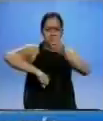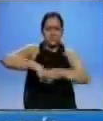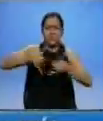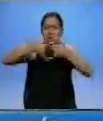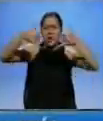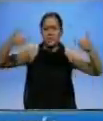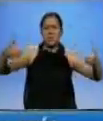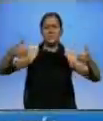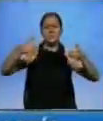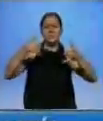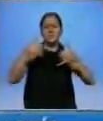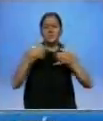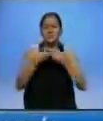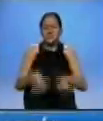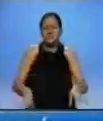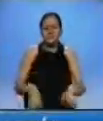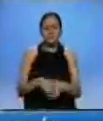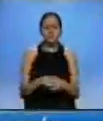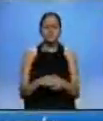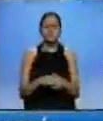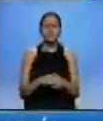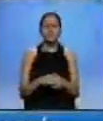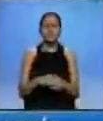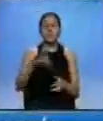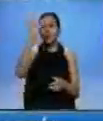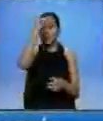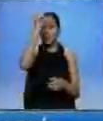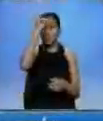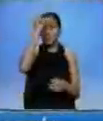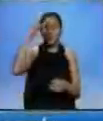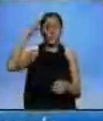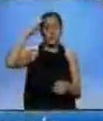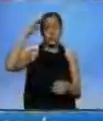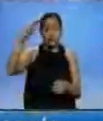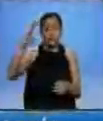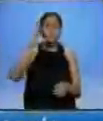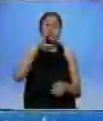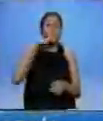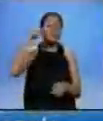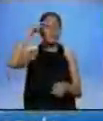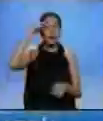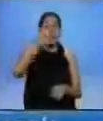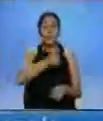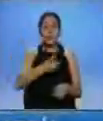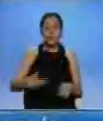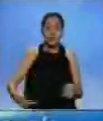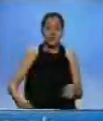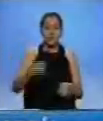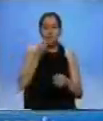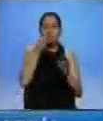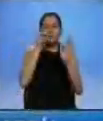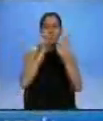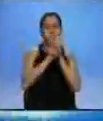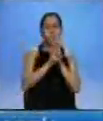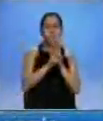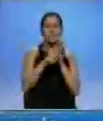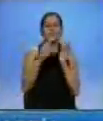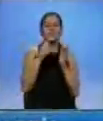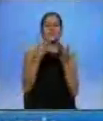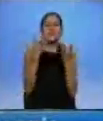locales comerciales. En el hospital de la policía, Rafael Correa hace una denuncia. Se